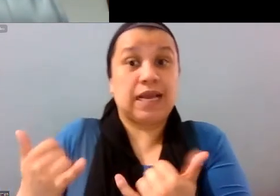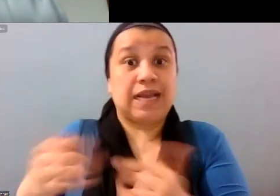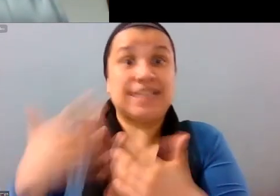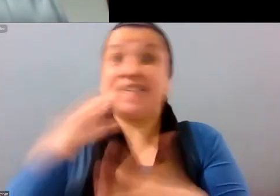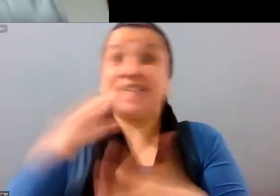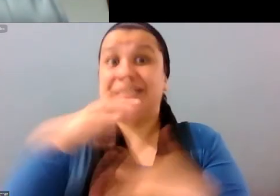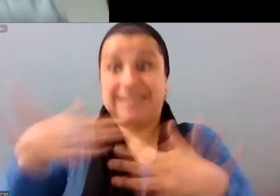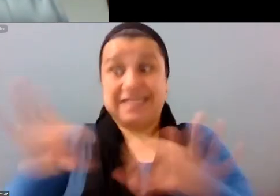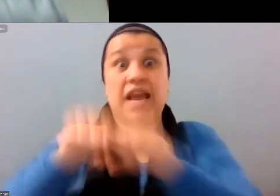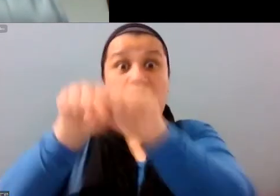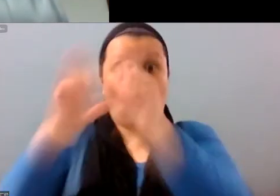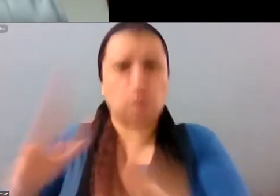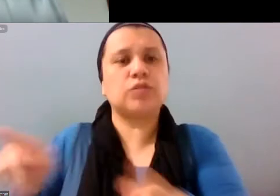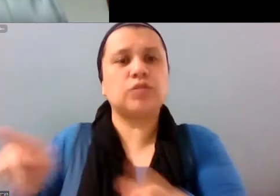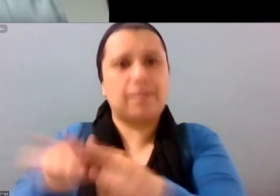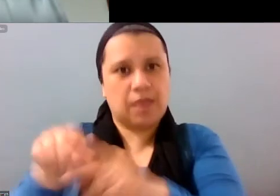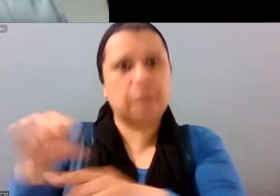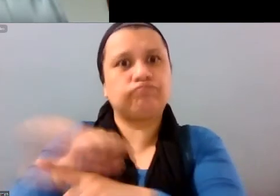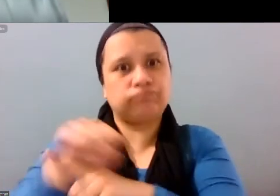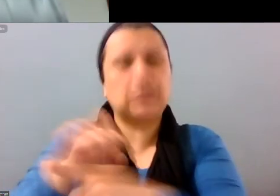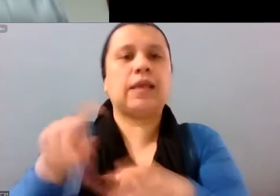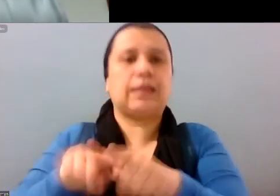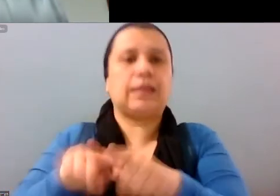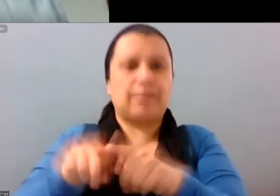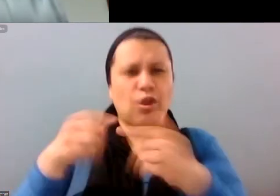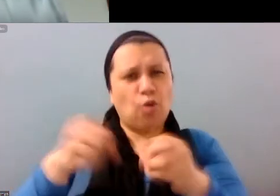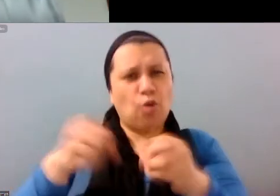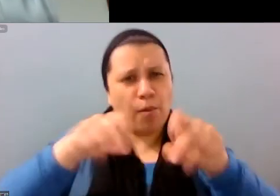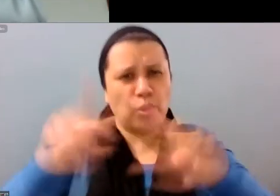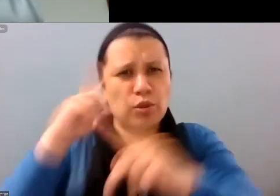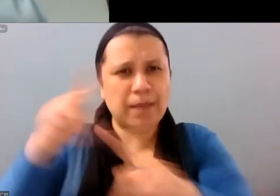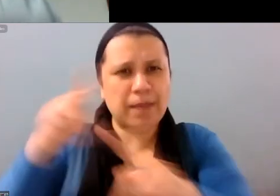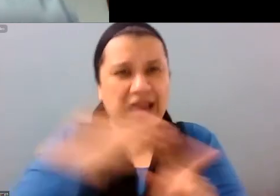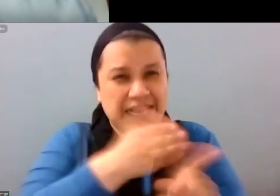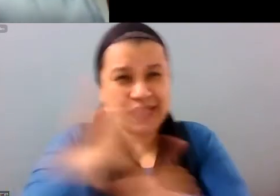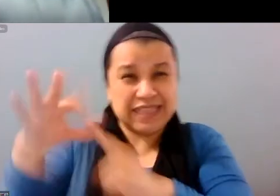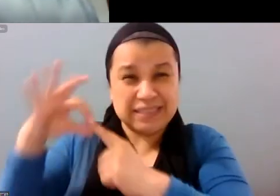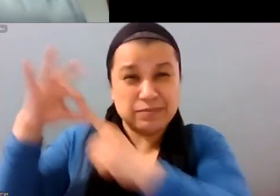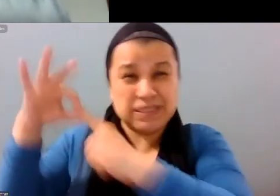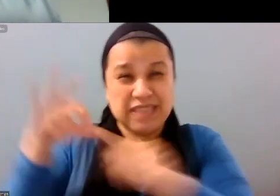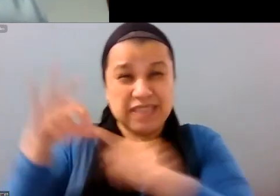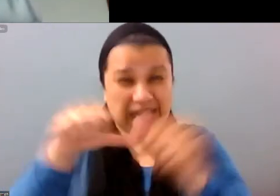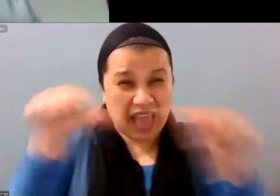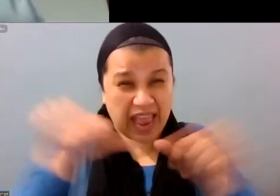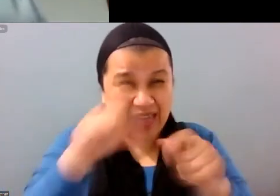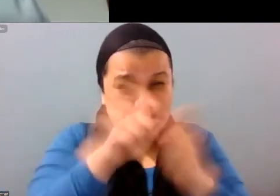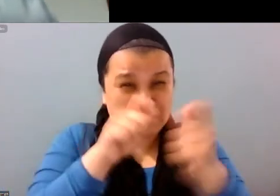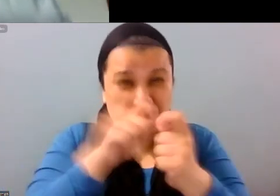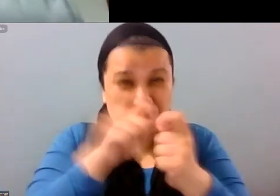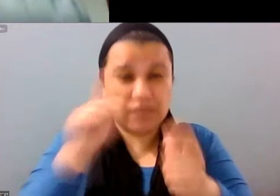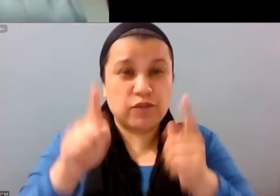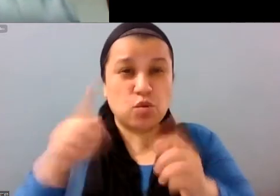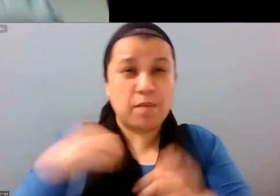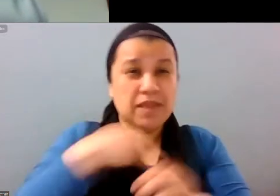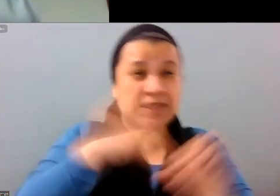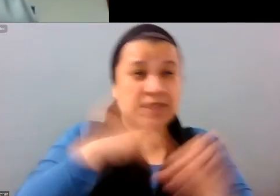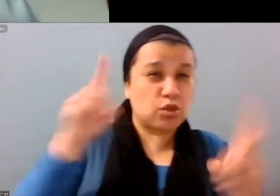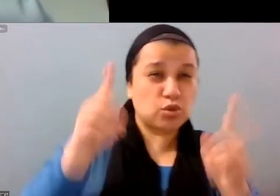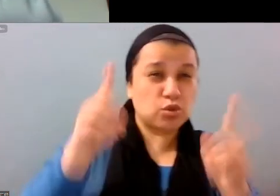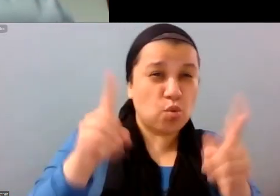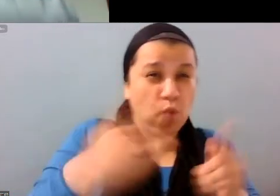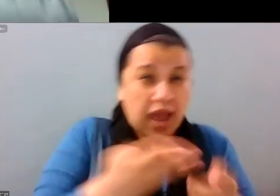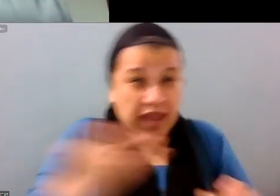también de abrir oportunidades de especializarse para cuerpos estratégicos del Ministerio de Educación Pública en elementos propios de la educación a